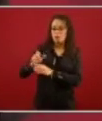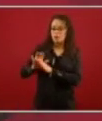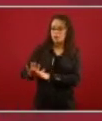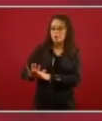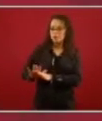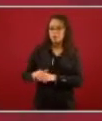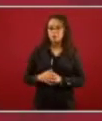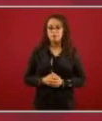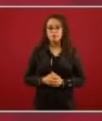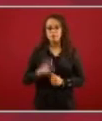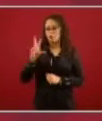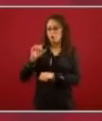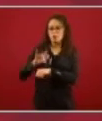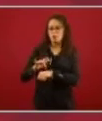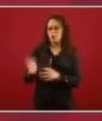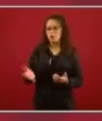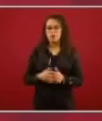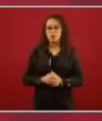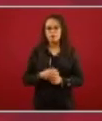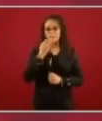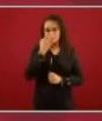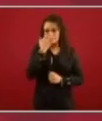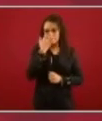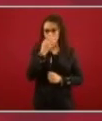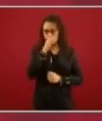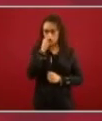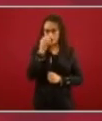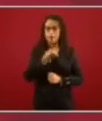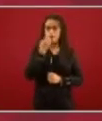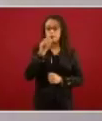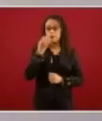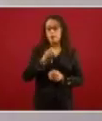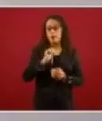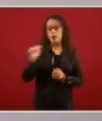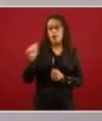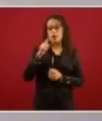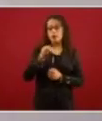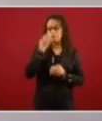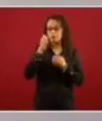Ya las fórmulas aprendidas en las escuelas de economía